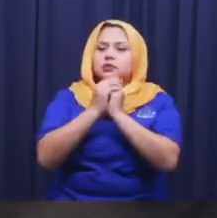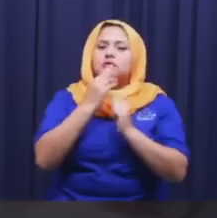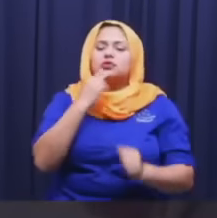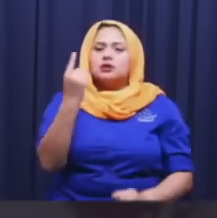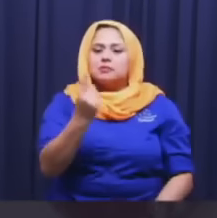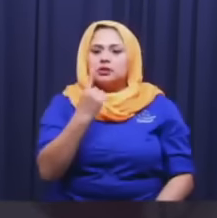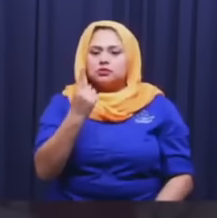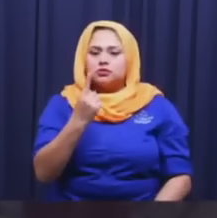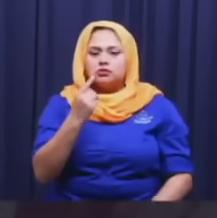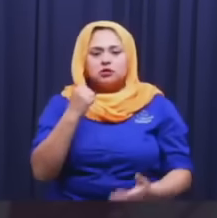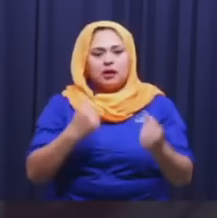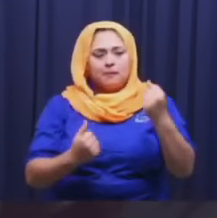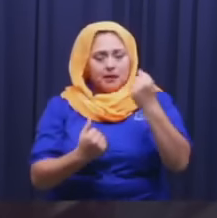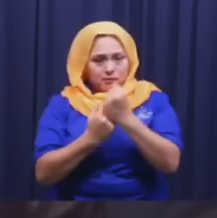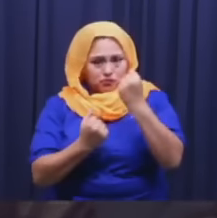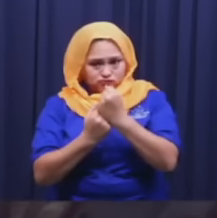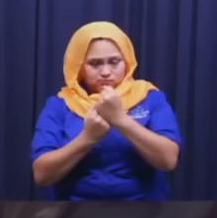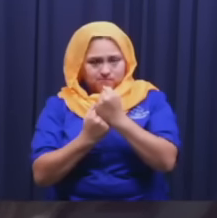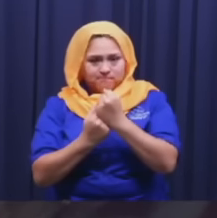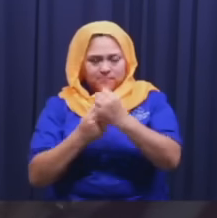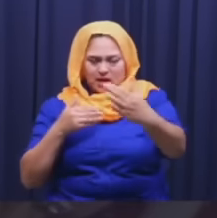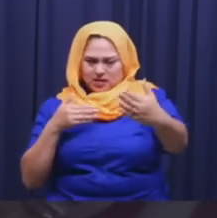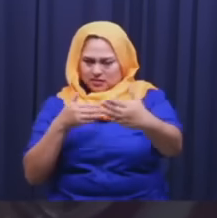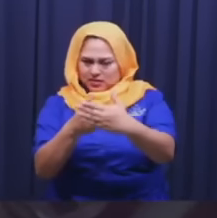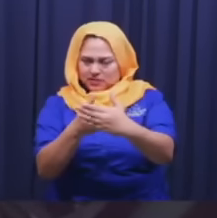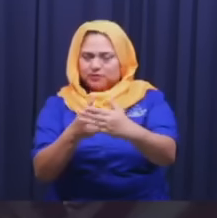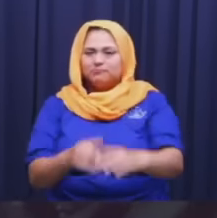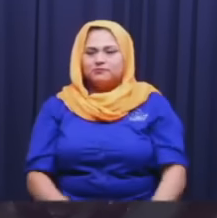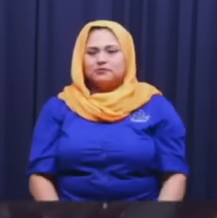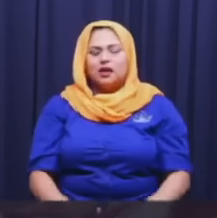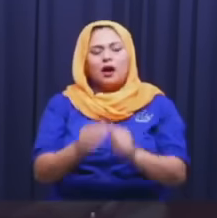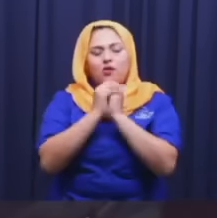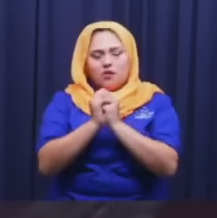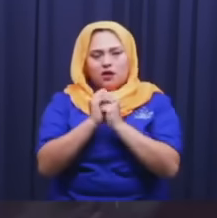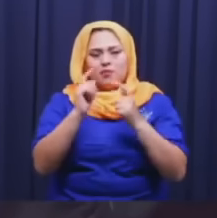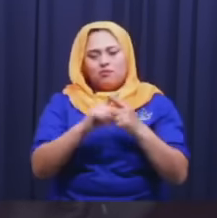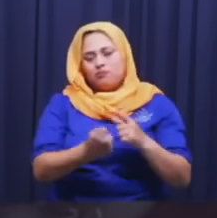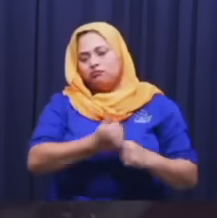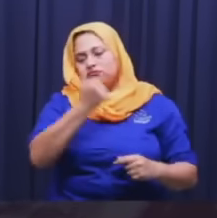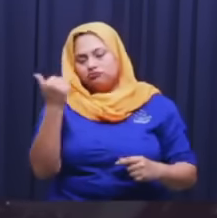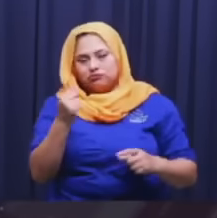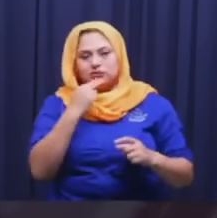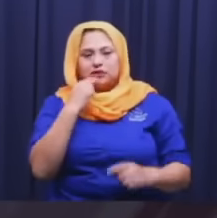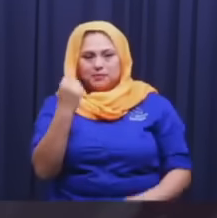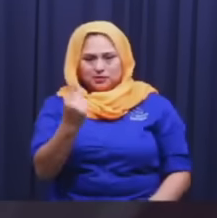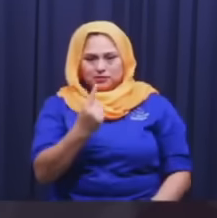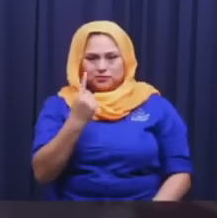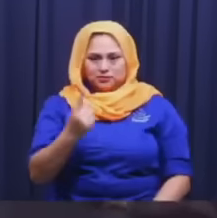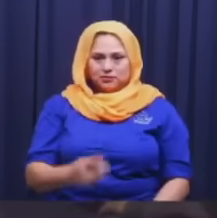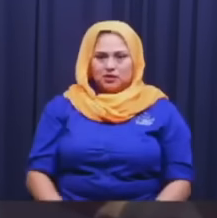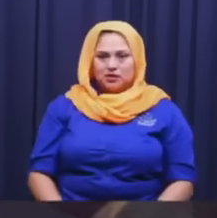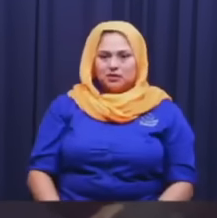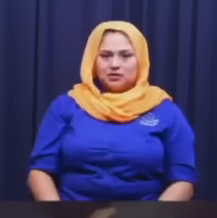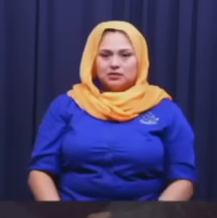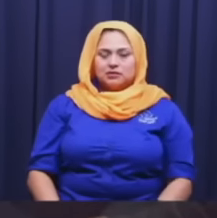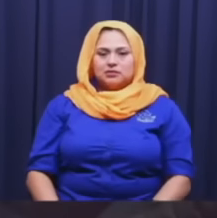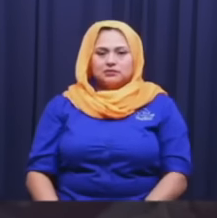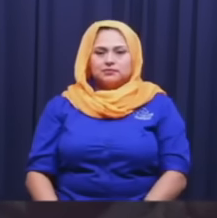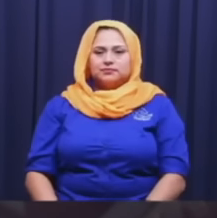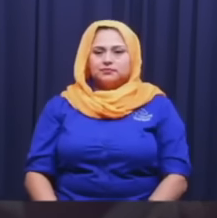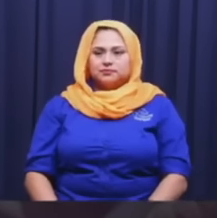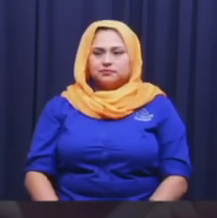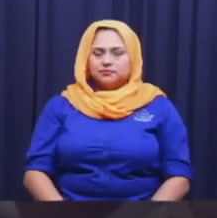por favor, que me están apoyando, acerquémonos. Y si cerca en las primeras filas hay hermanos de la